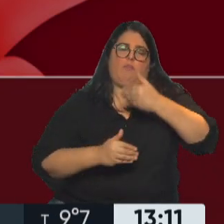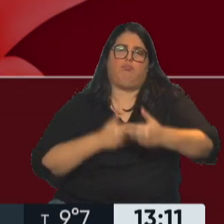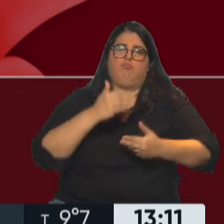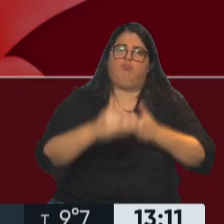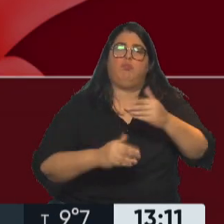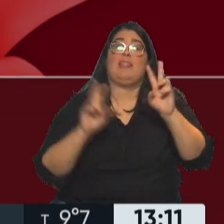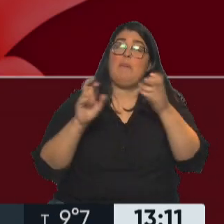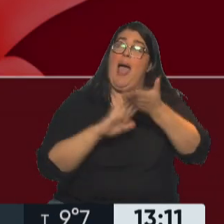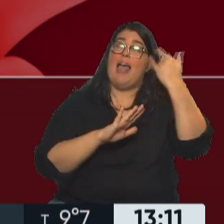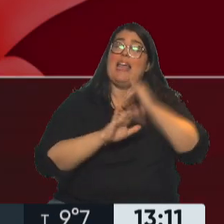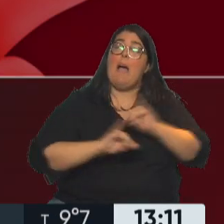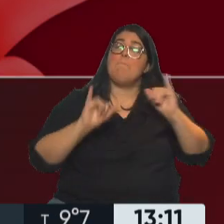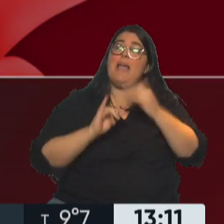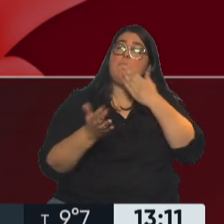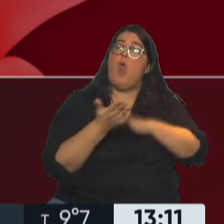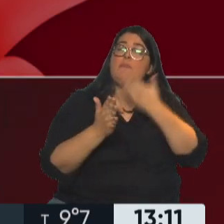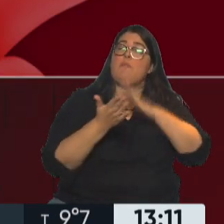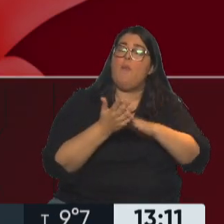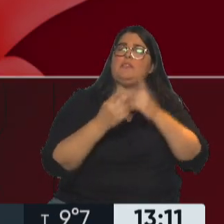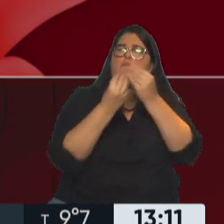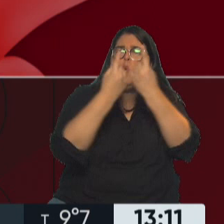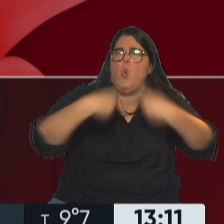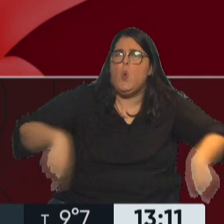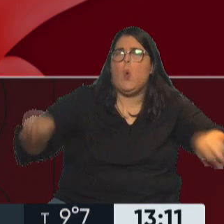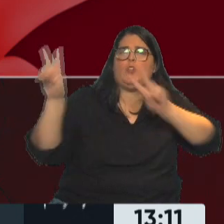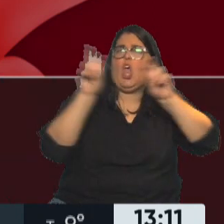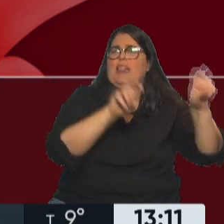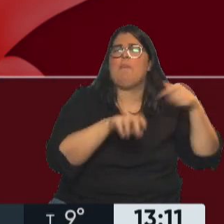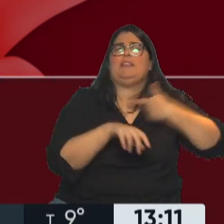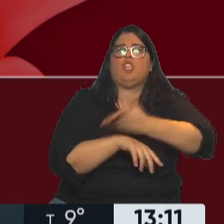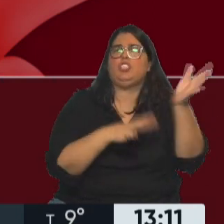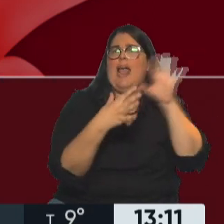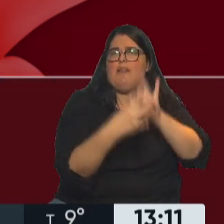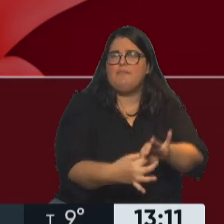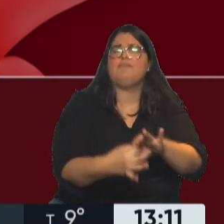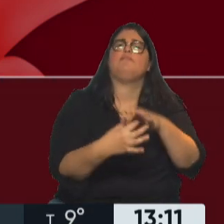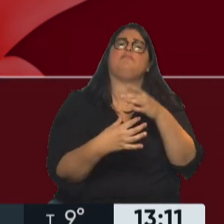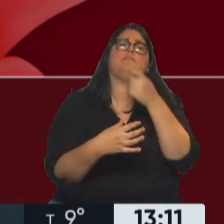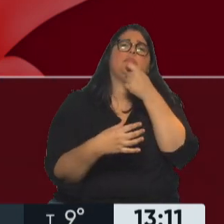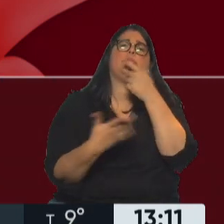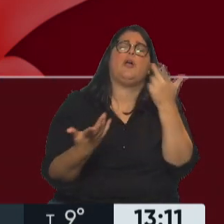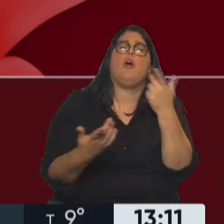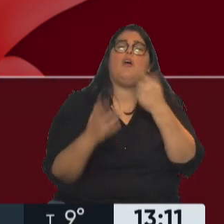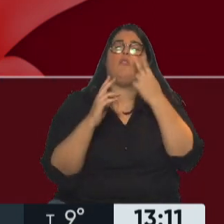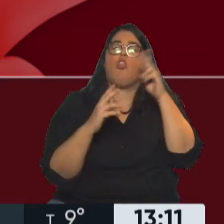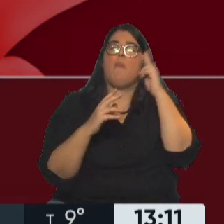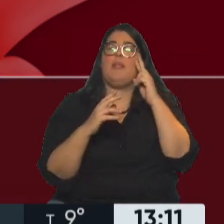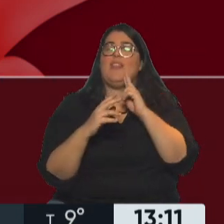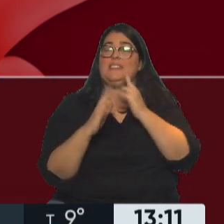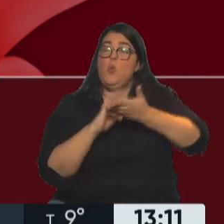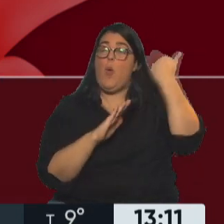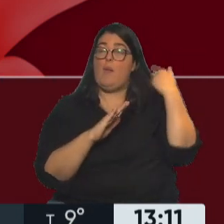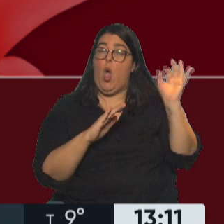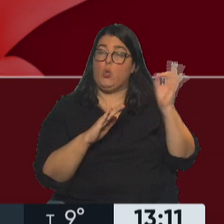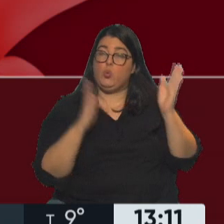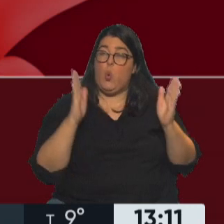se comprometió en la campaña electoral, muchos temas que son parte de la agenda social del estallido del 2019, de octubre del